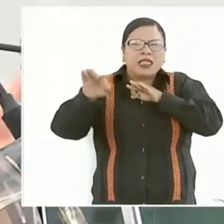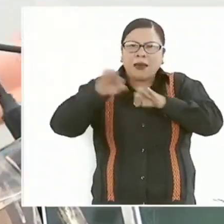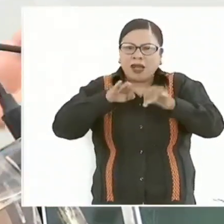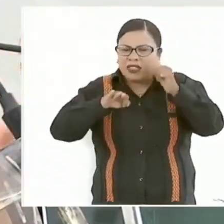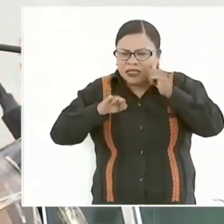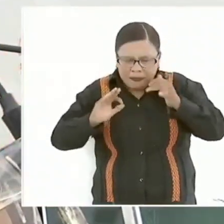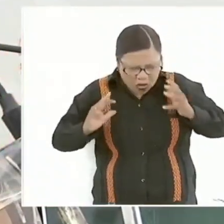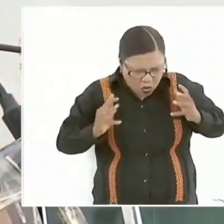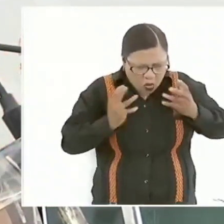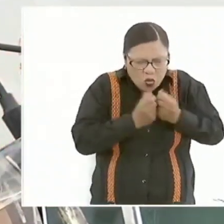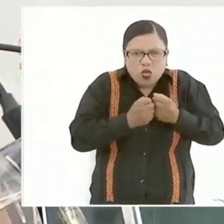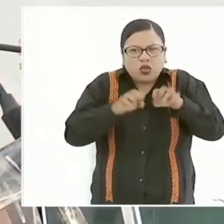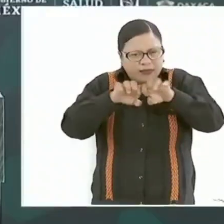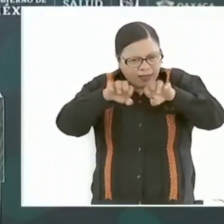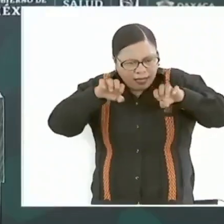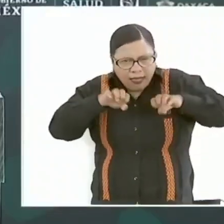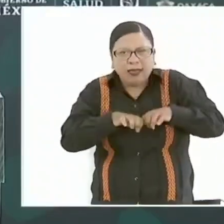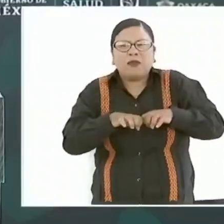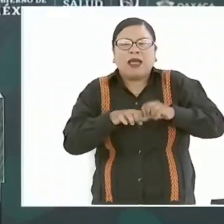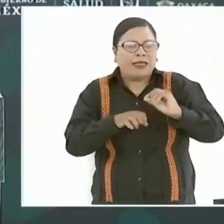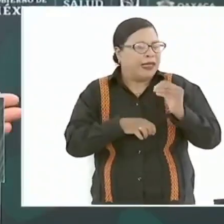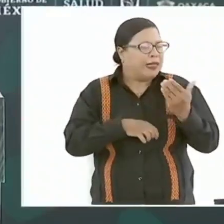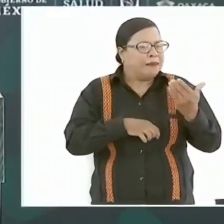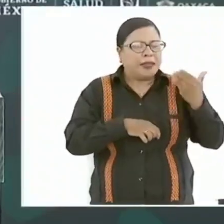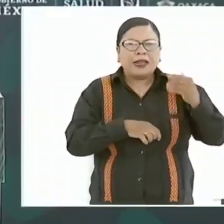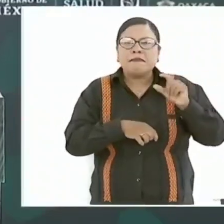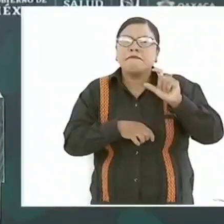tiempo. Apenas hace unos días,